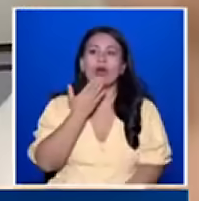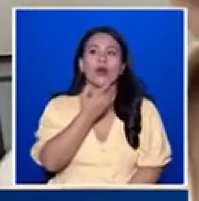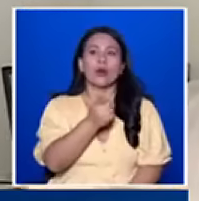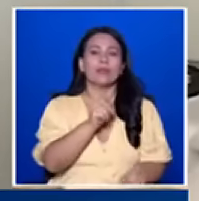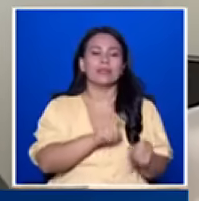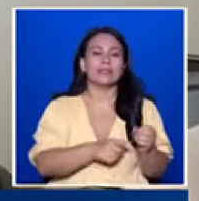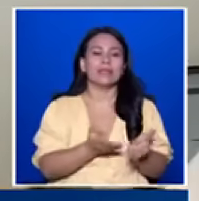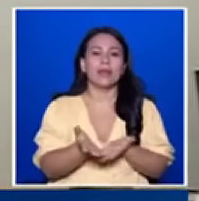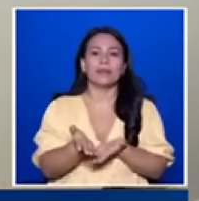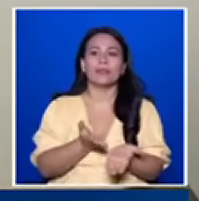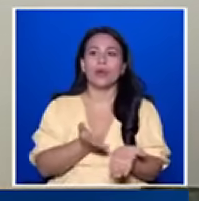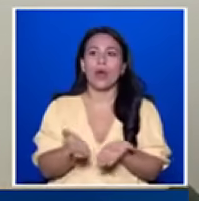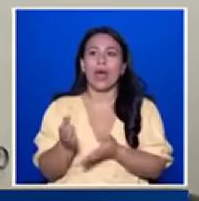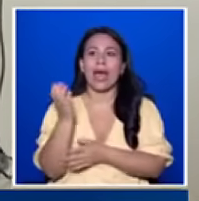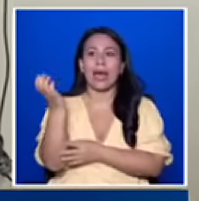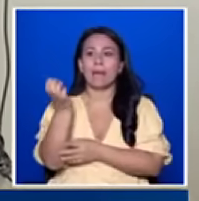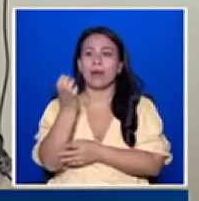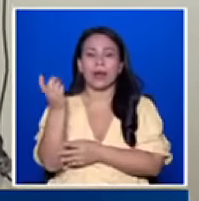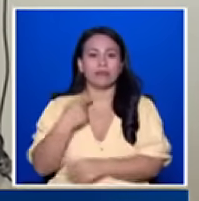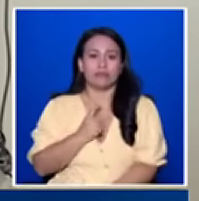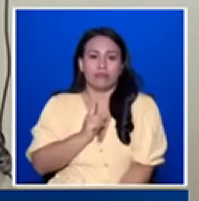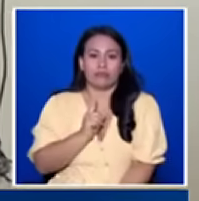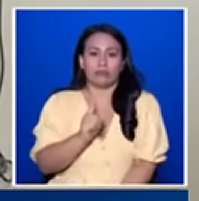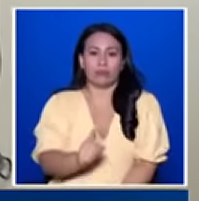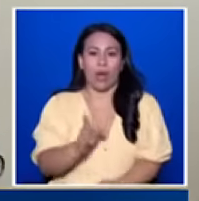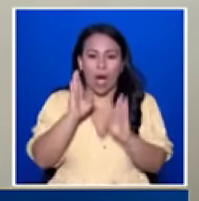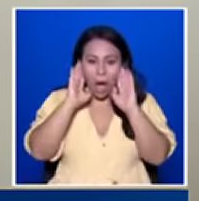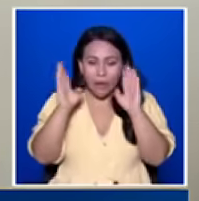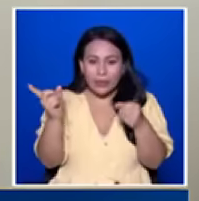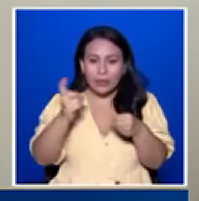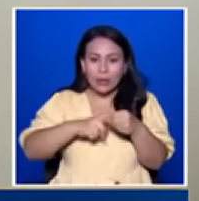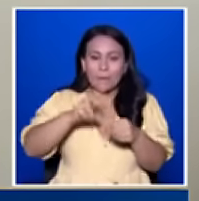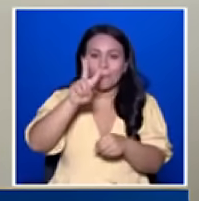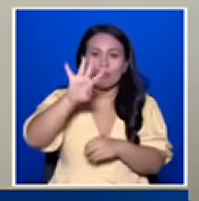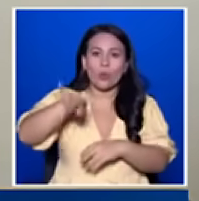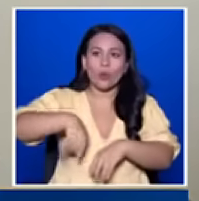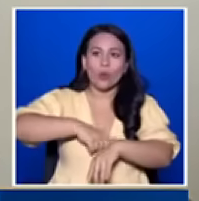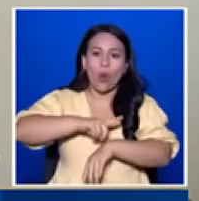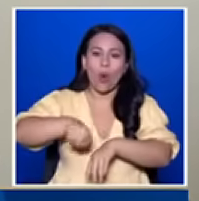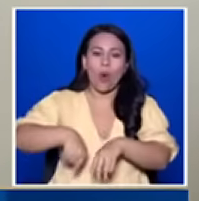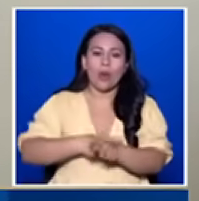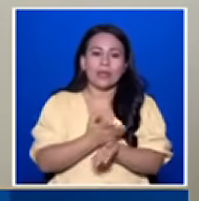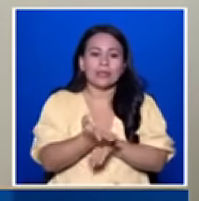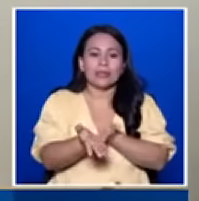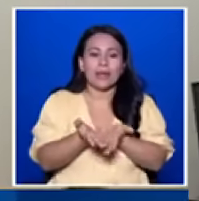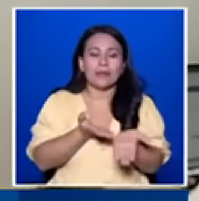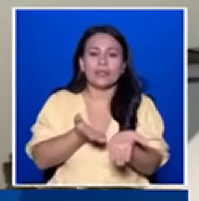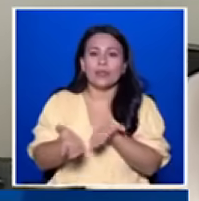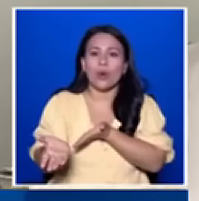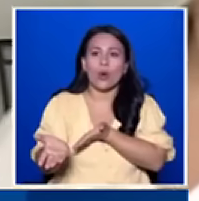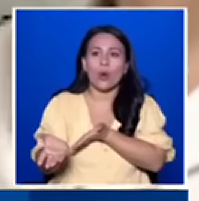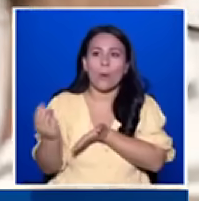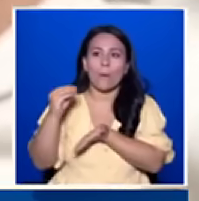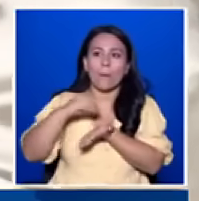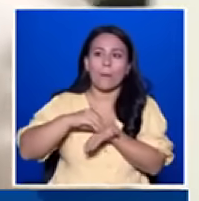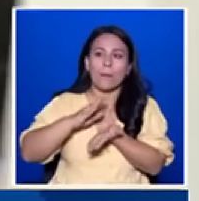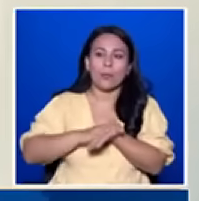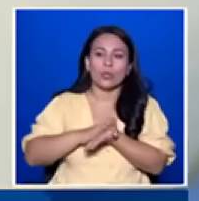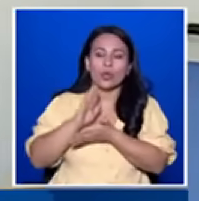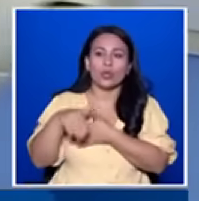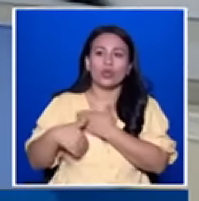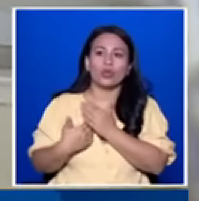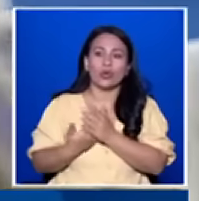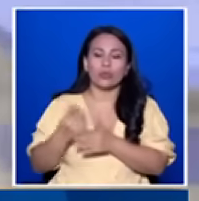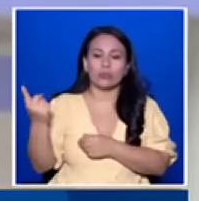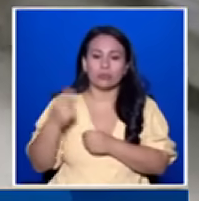No, simplemente el servicio de emergencia, usted solo acude, se atiende de 24 horas al día, los 7 días de la semana. Simplemente tienen que llegar, se los